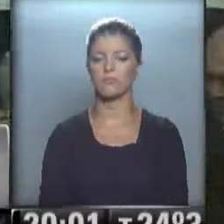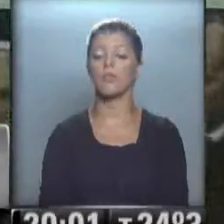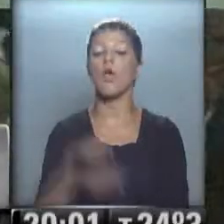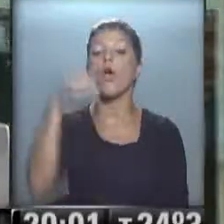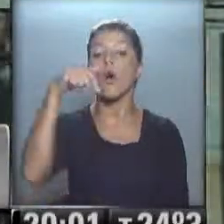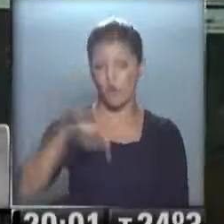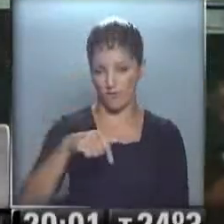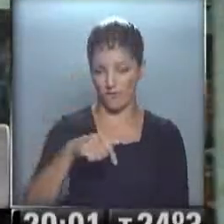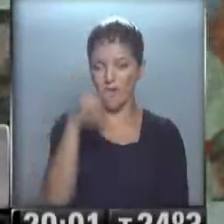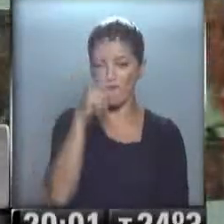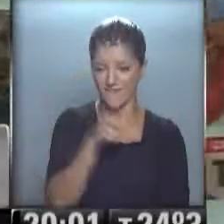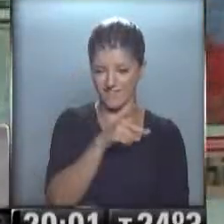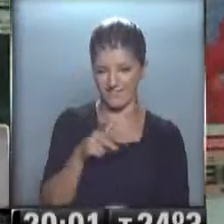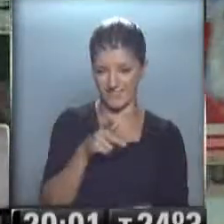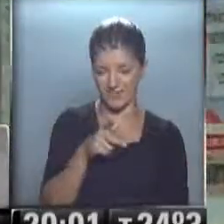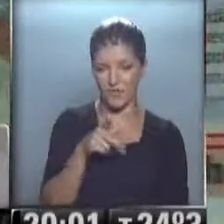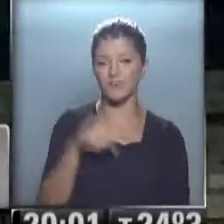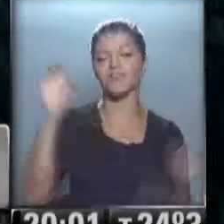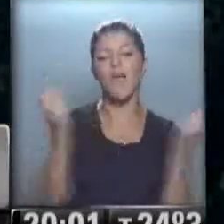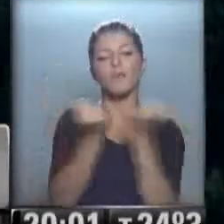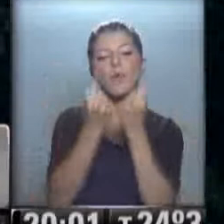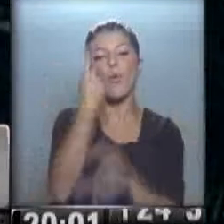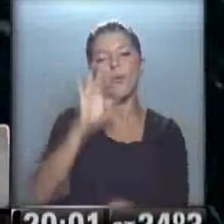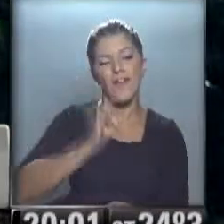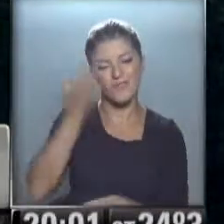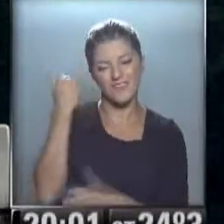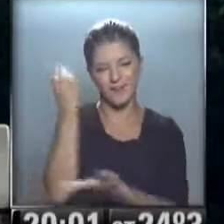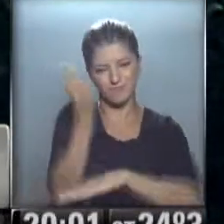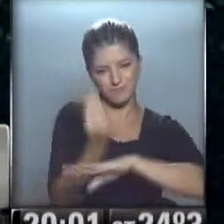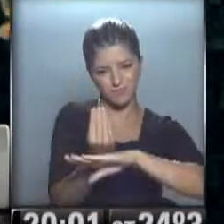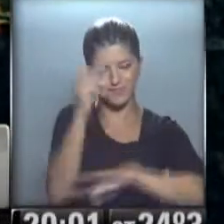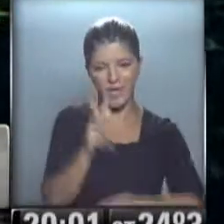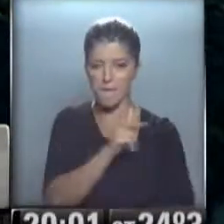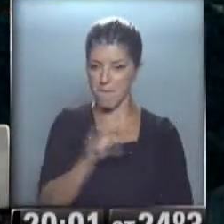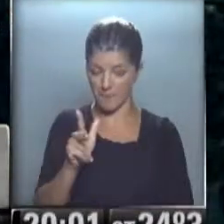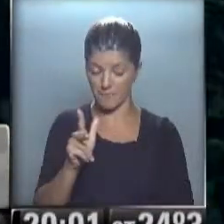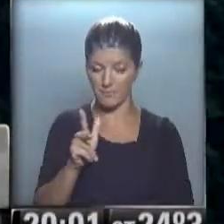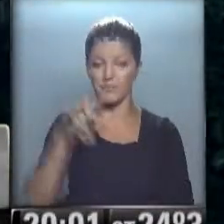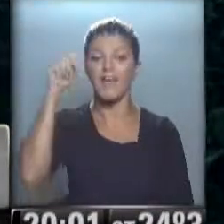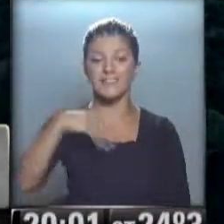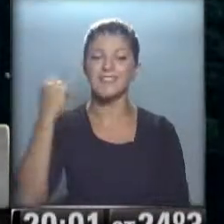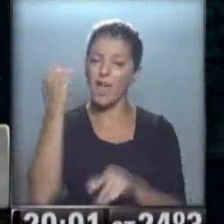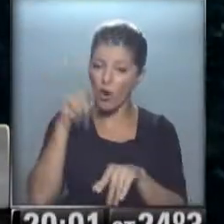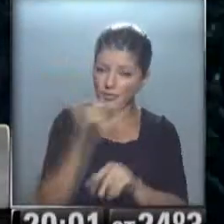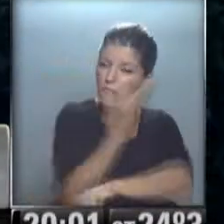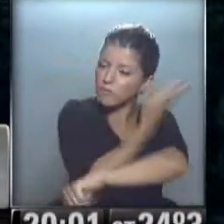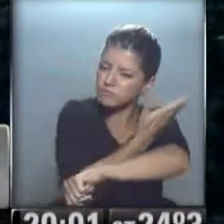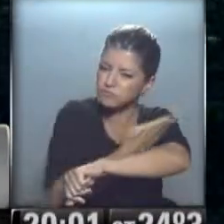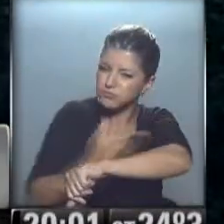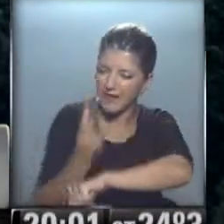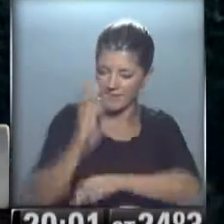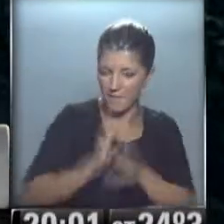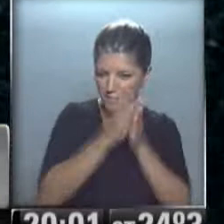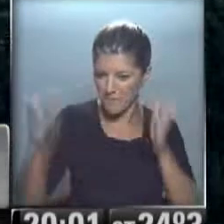Hoy Francisco cumple un año al frente de la Iglesia Católica. Repasamos el primer año del argentino jefe de la